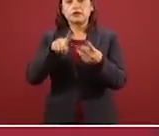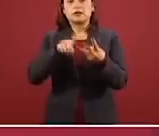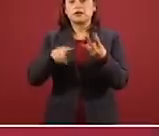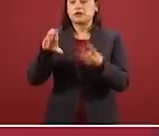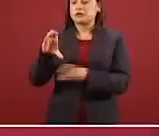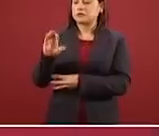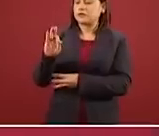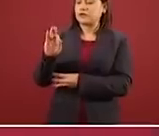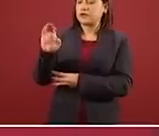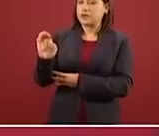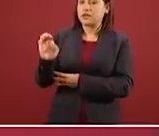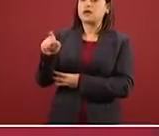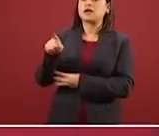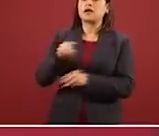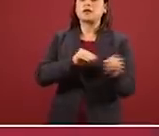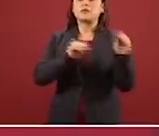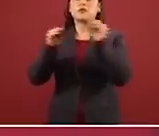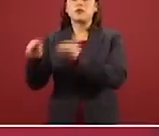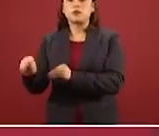Tuxtla Gutiérrez.